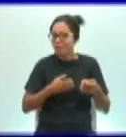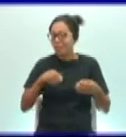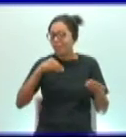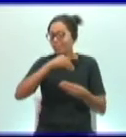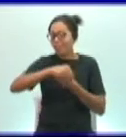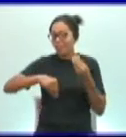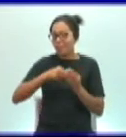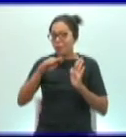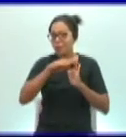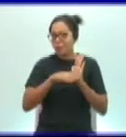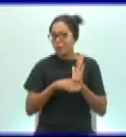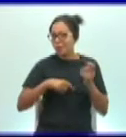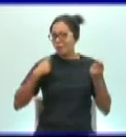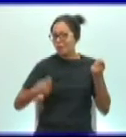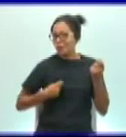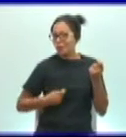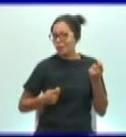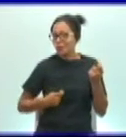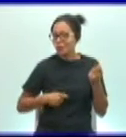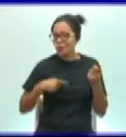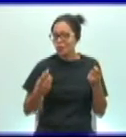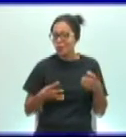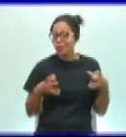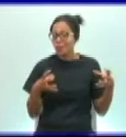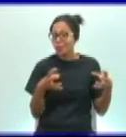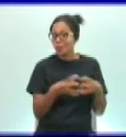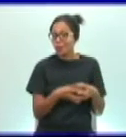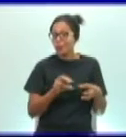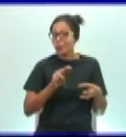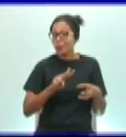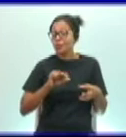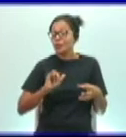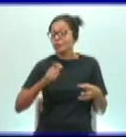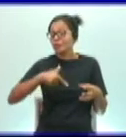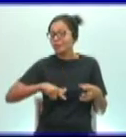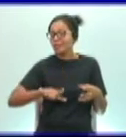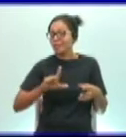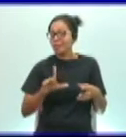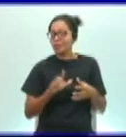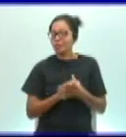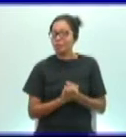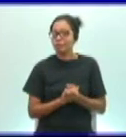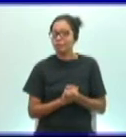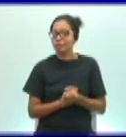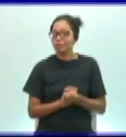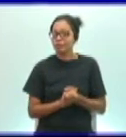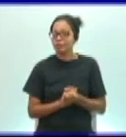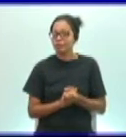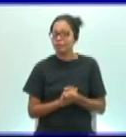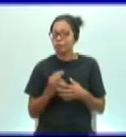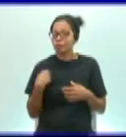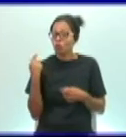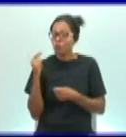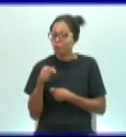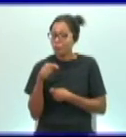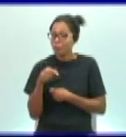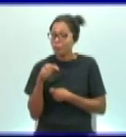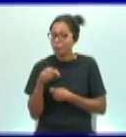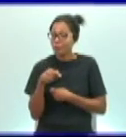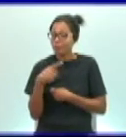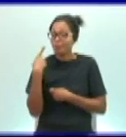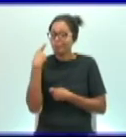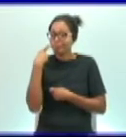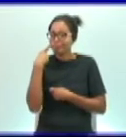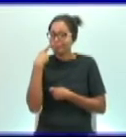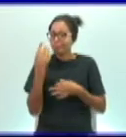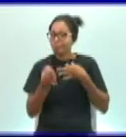movimiento revolucionario 26 de julio. Vamos a una aclaración, lo hicimos en el contenido, pero quiero insistir otra vez. Estoy hablando de un